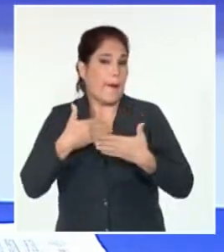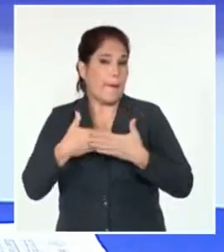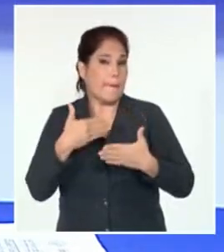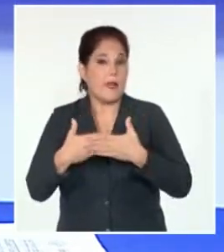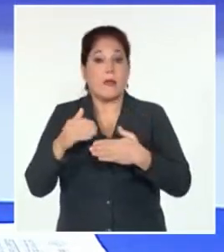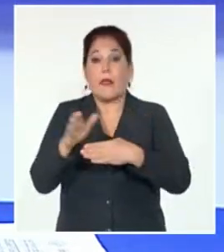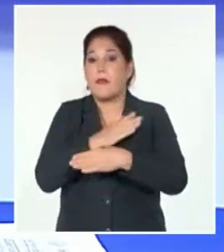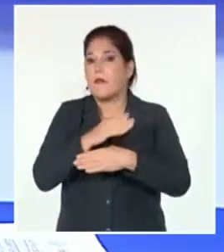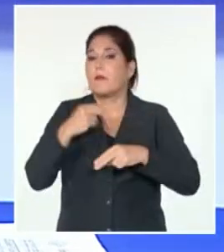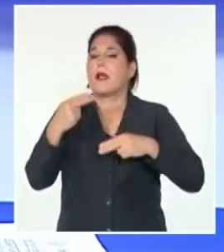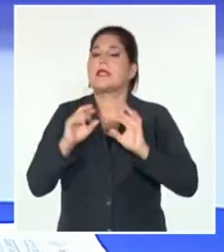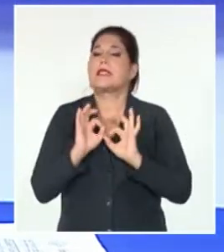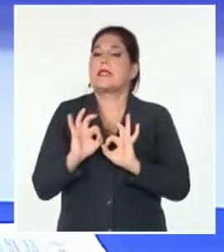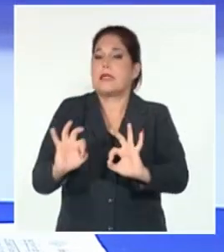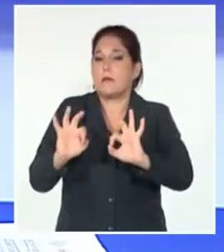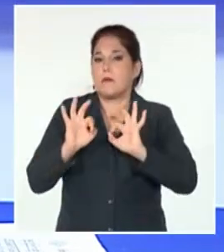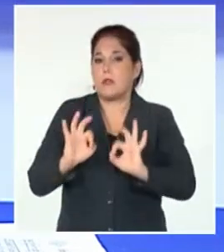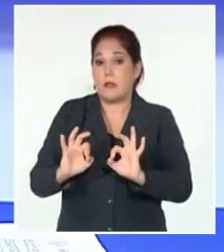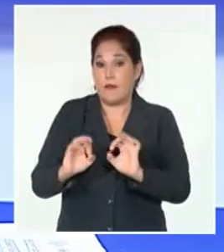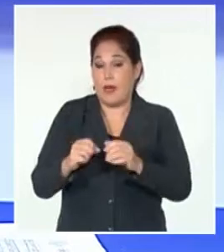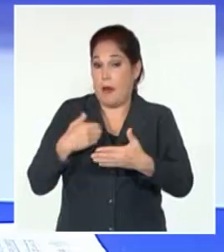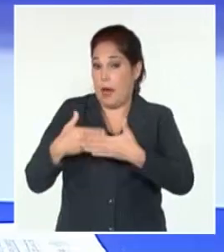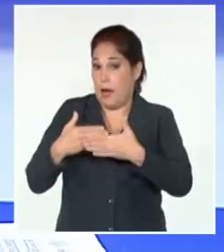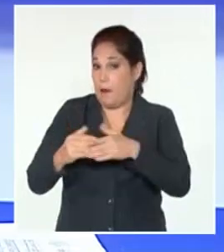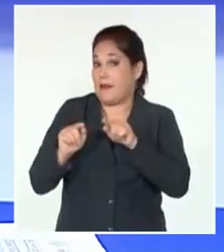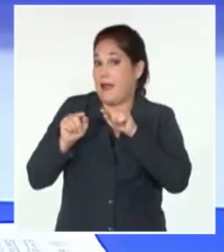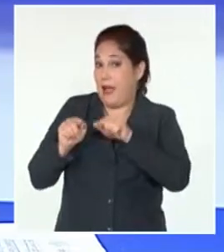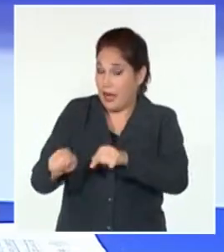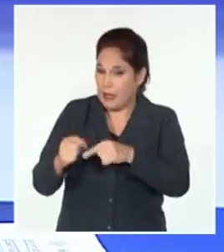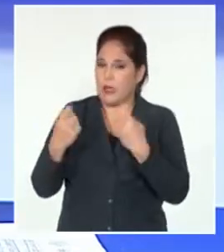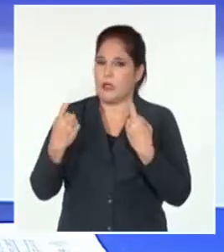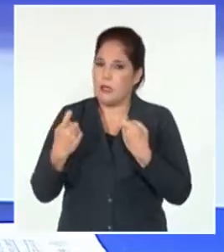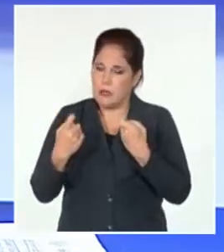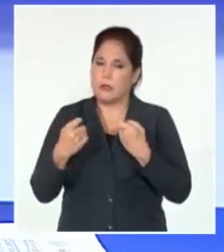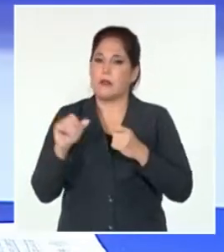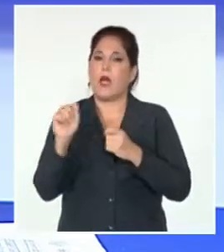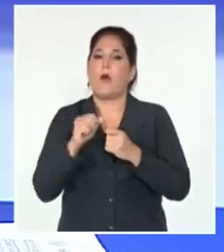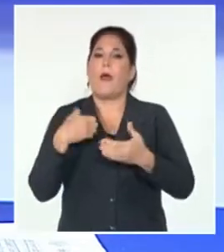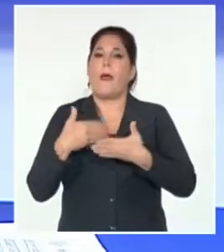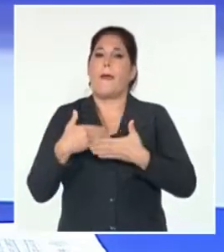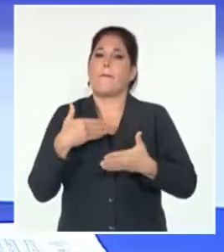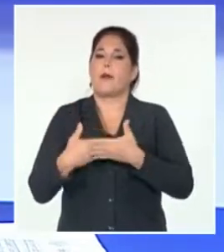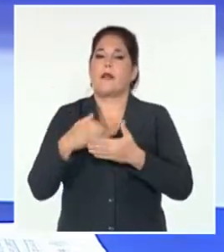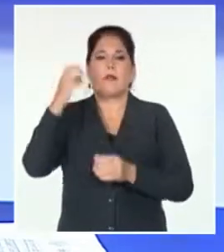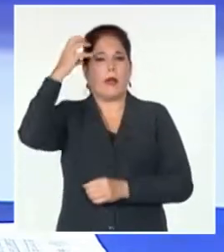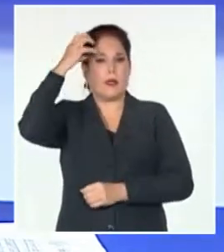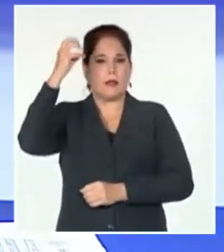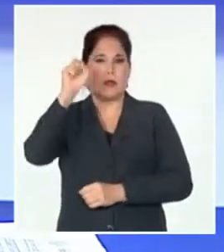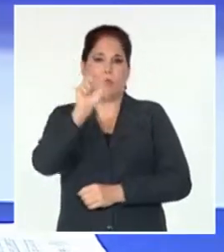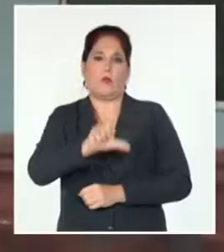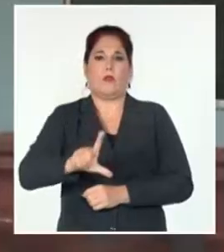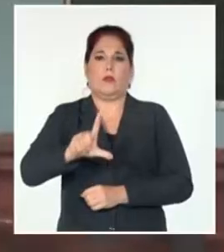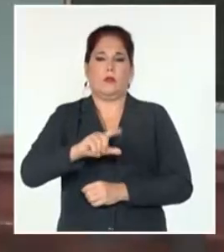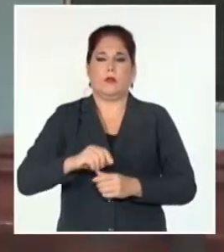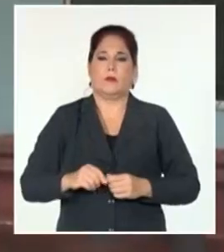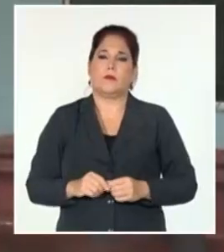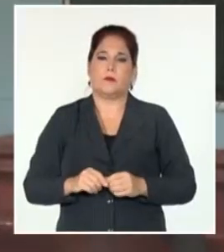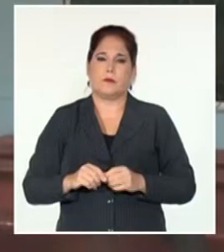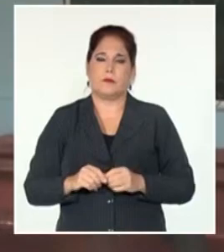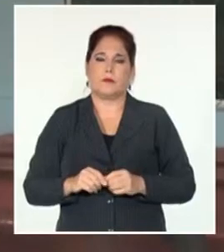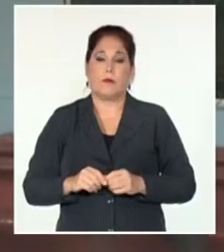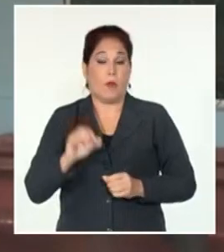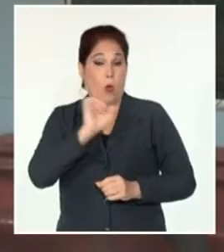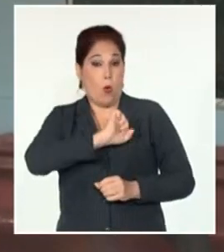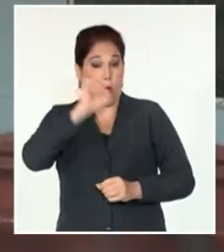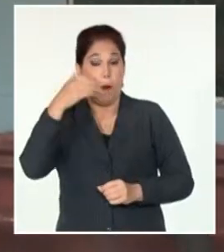para ser específicamente aquellas que responden al concepto de empresa estatal socialista. Lograr